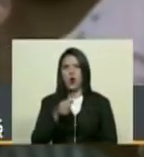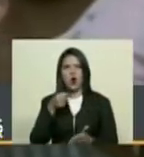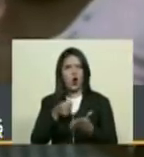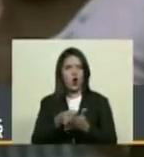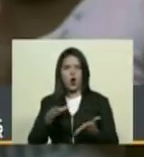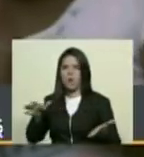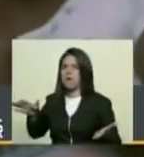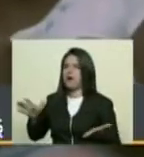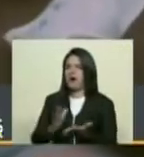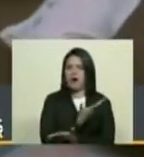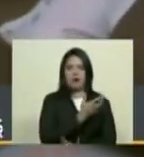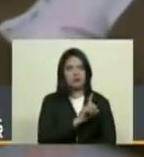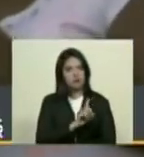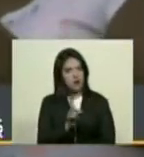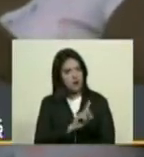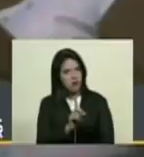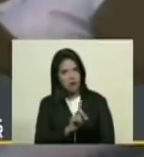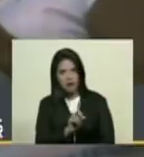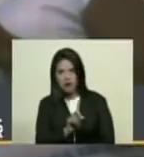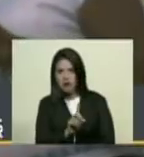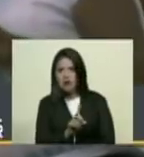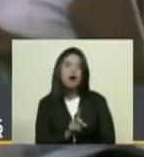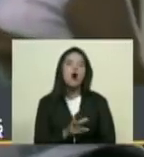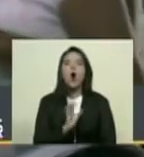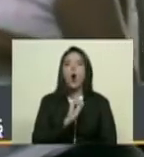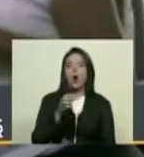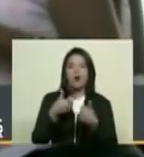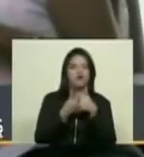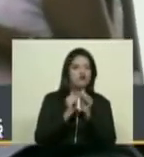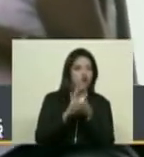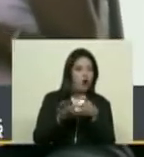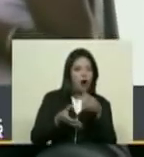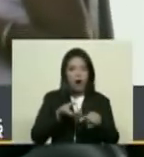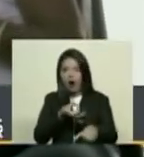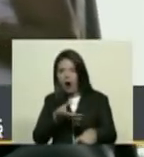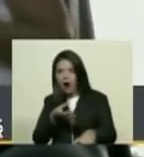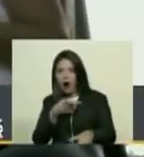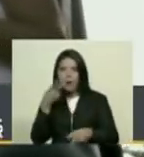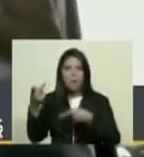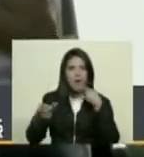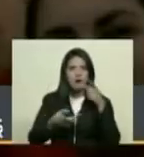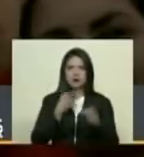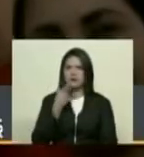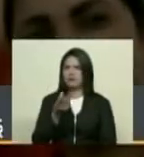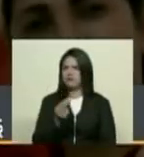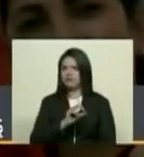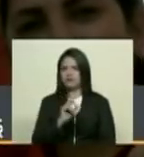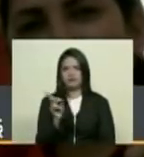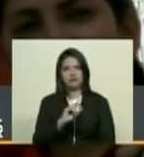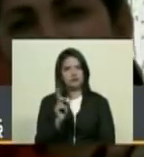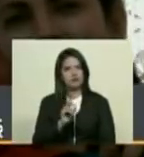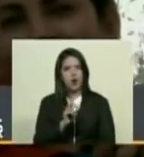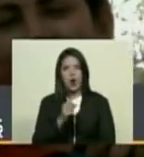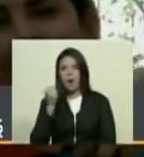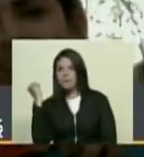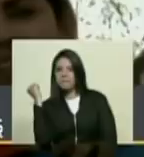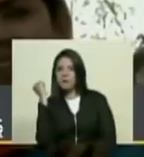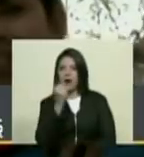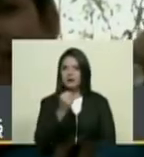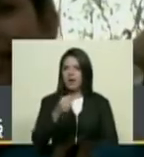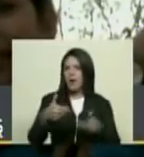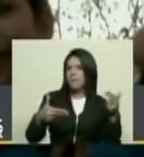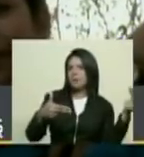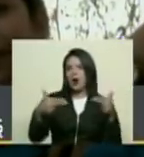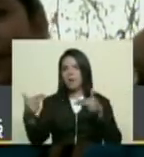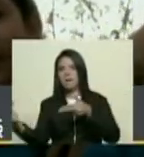Estado, no es a través de la violencia política, no es matándonos los unos a